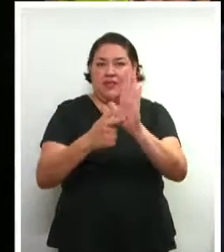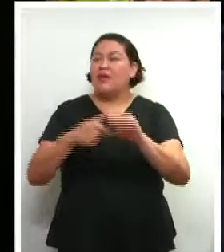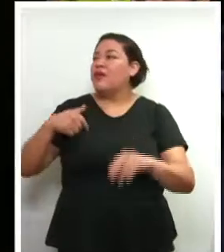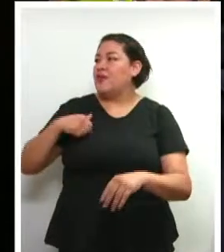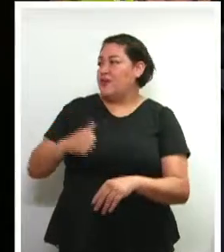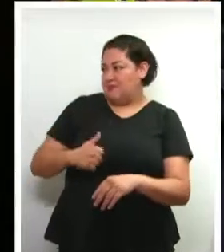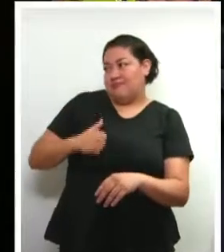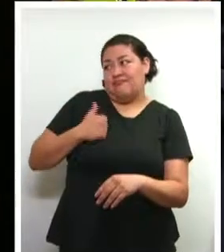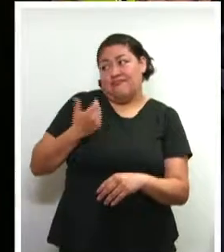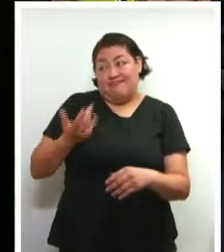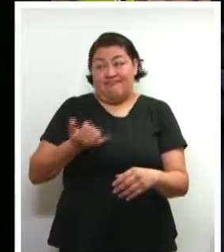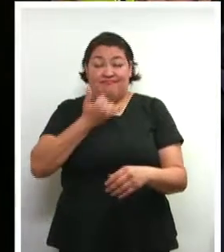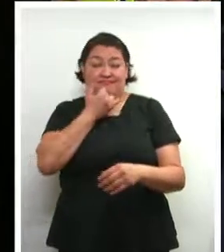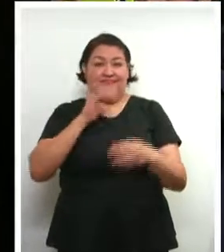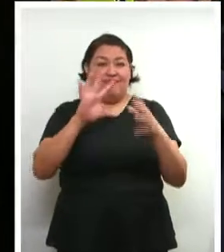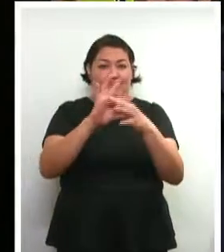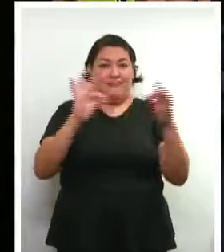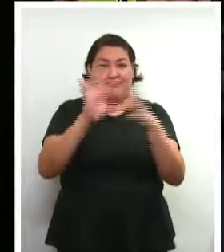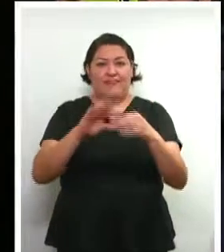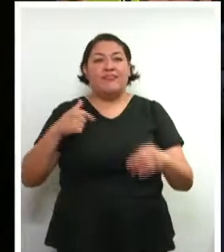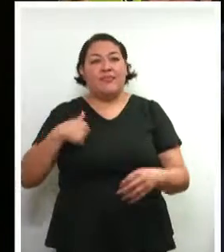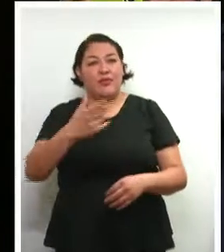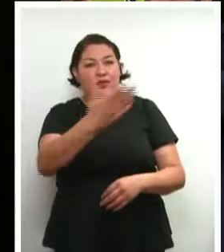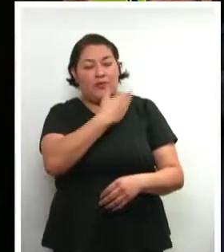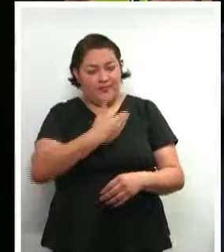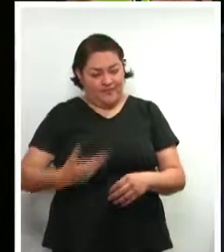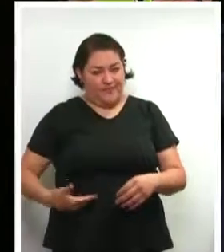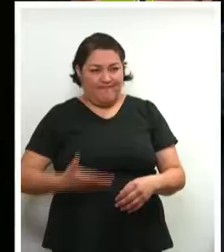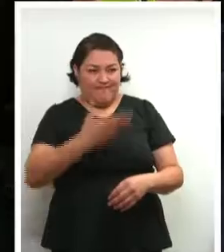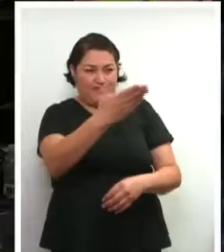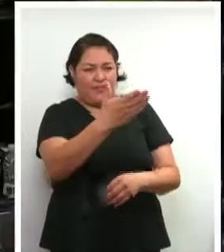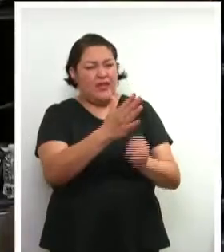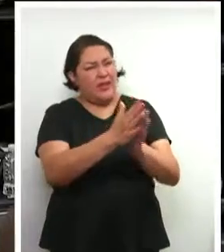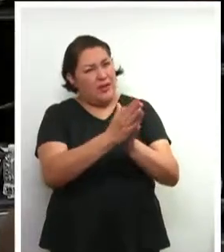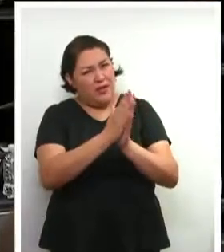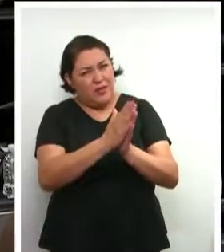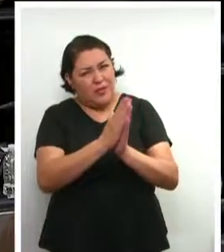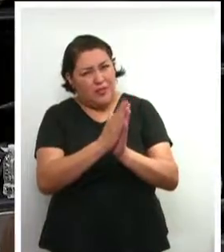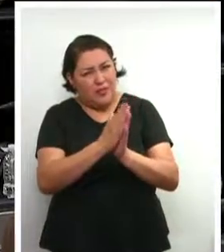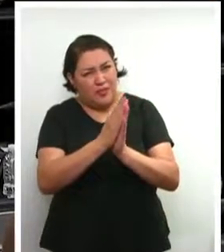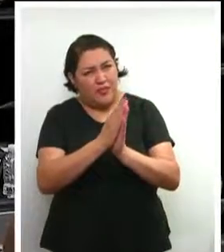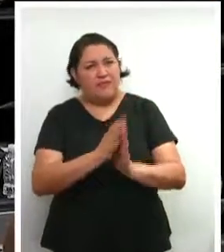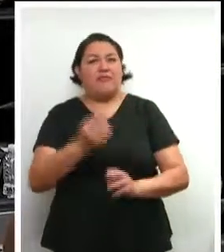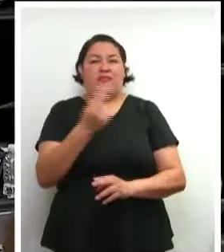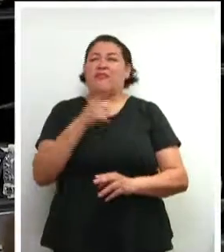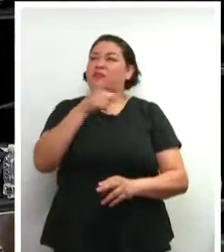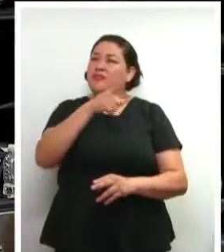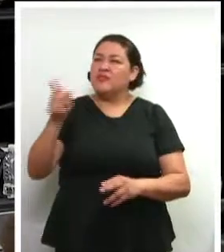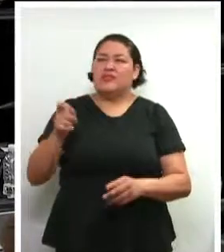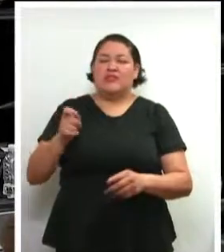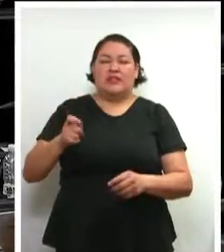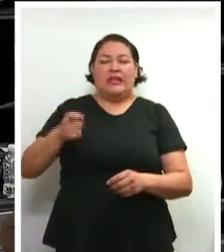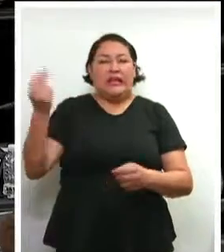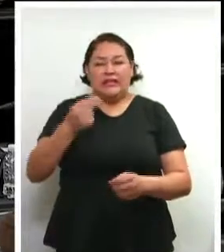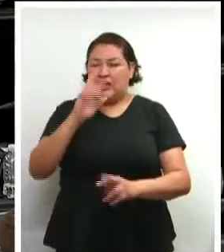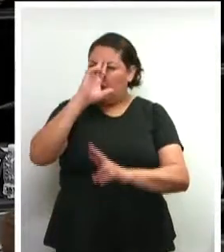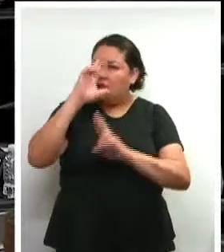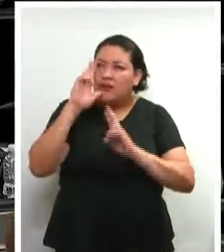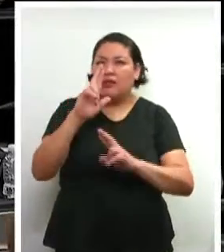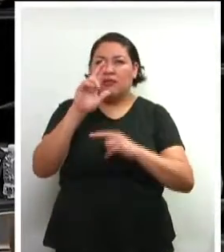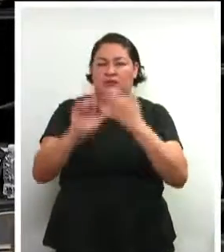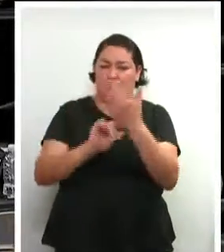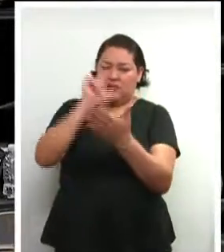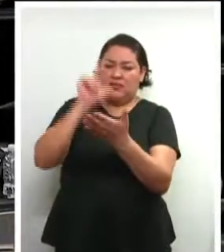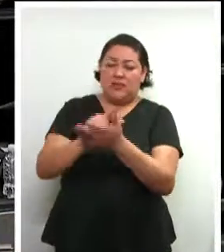aprovechar que estoy aquí, quiero pedirle a usted que ponga el orden que se requiera para que las leyes de reforma